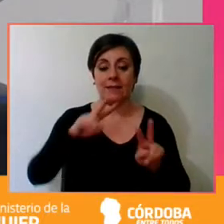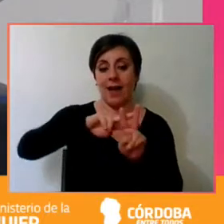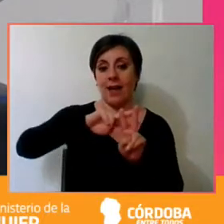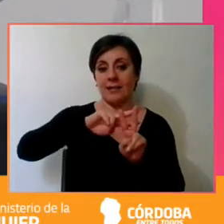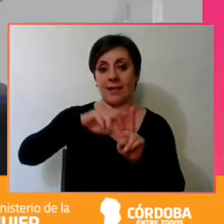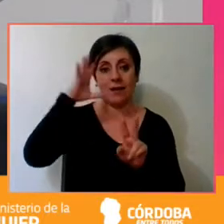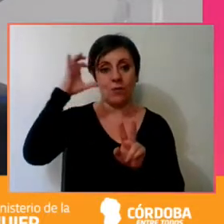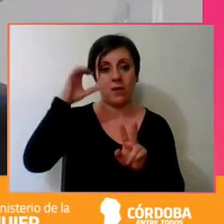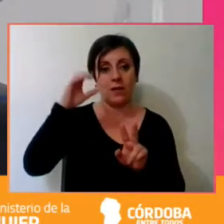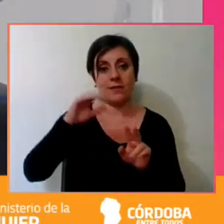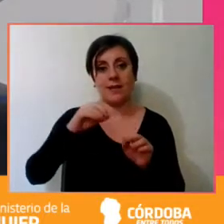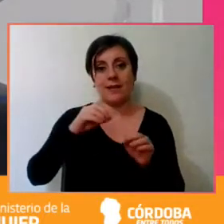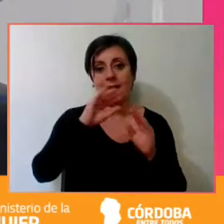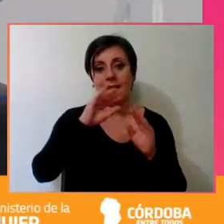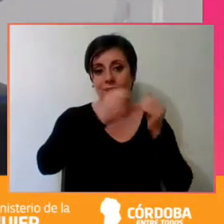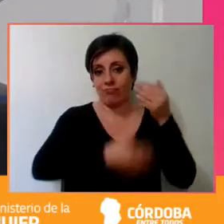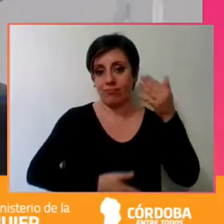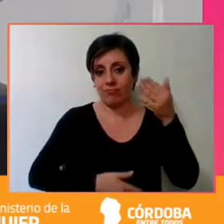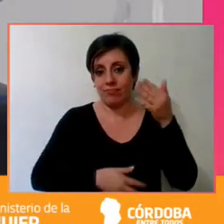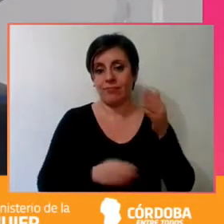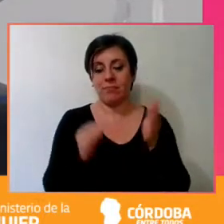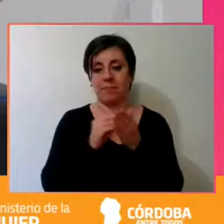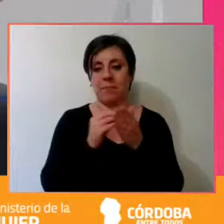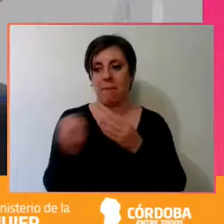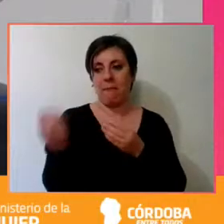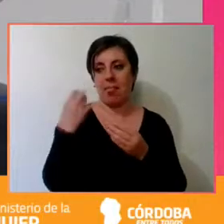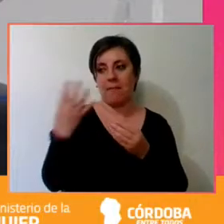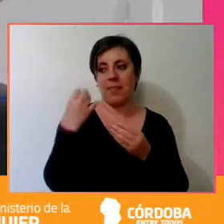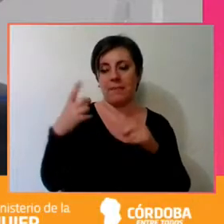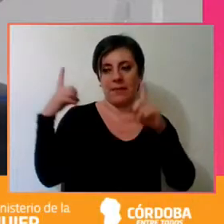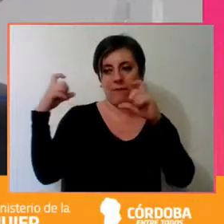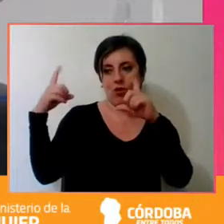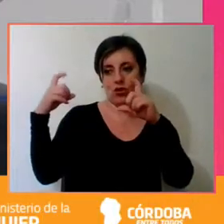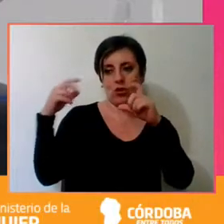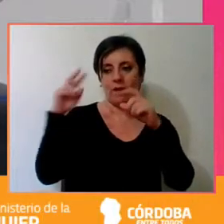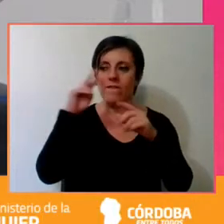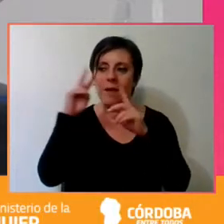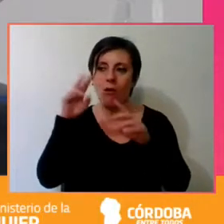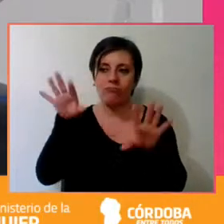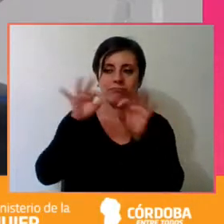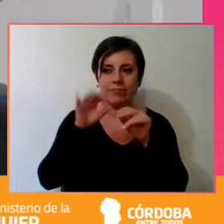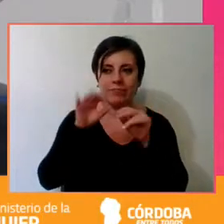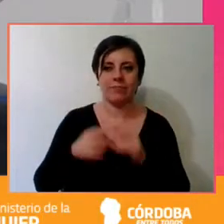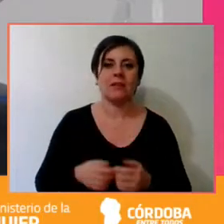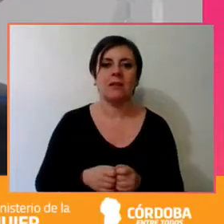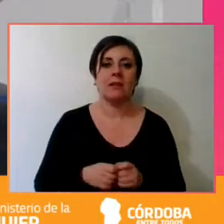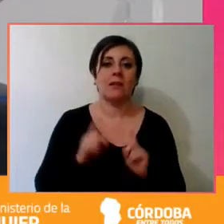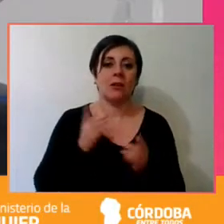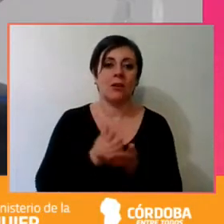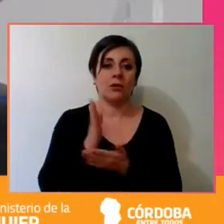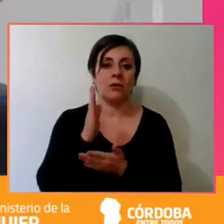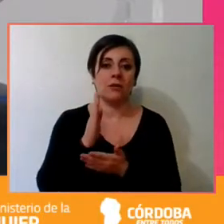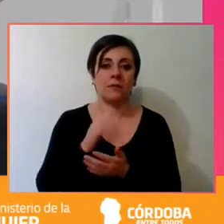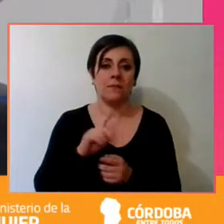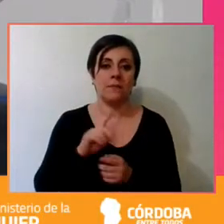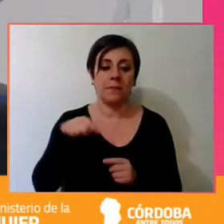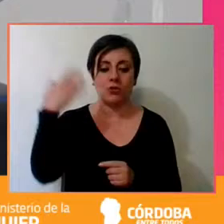chat, etiquétense, mándennos fotos, así las vemos y los vemos. Bueno, vamos a continuar con la próxima